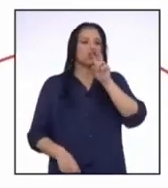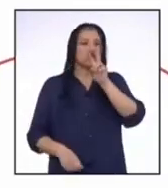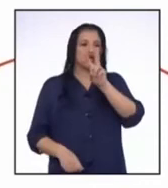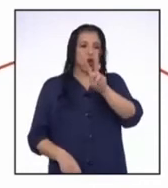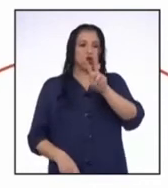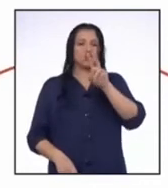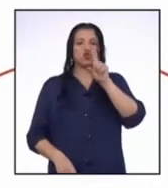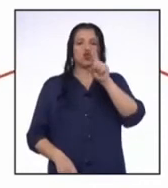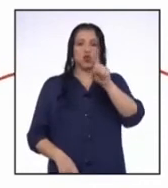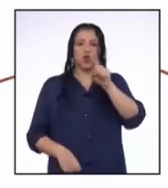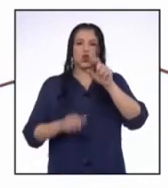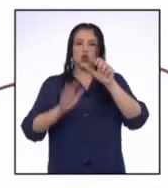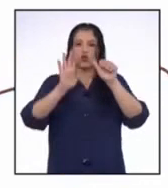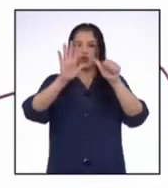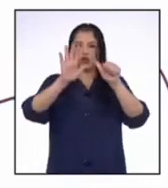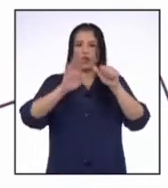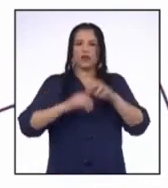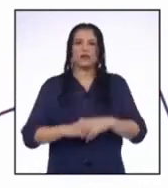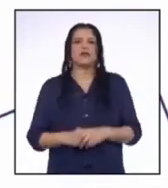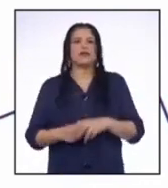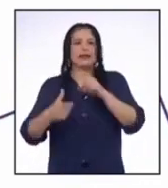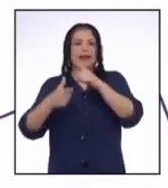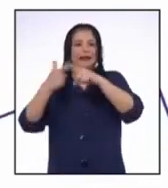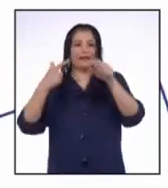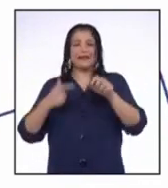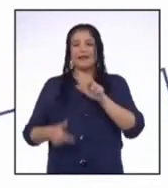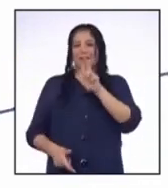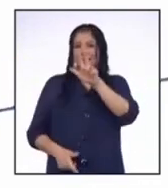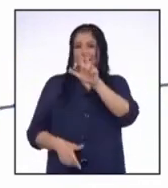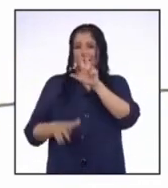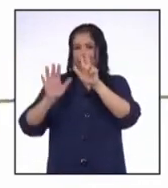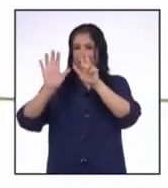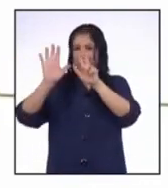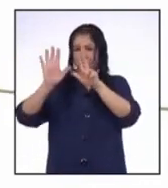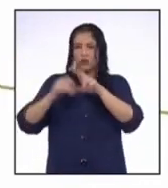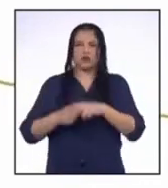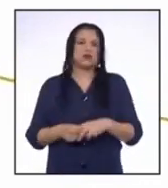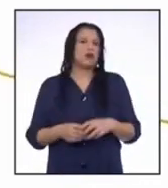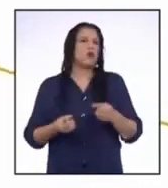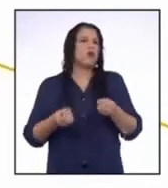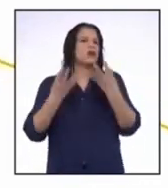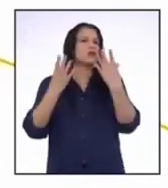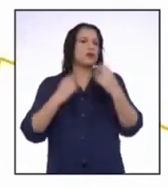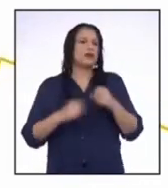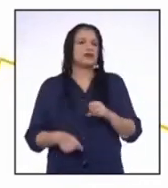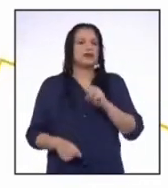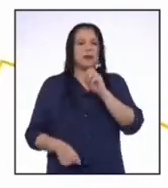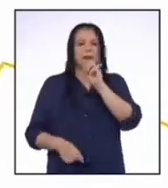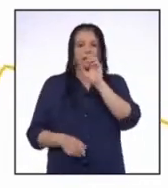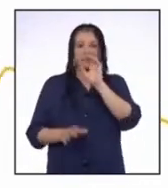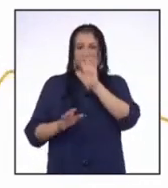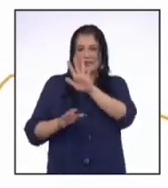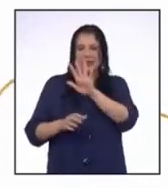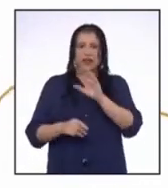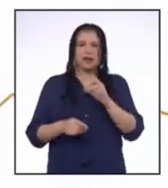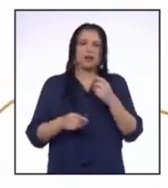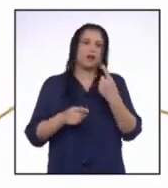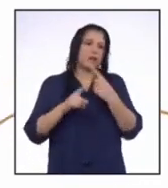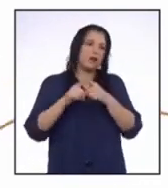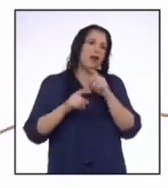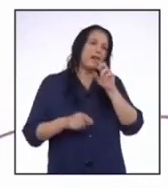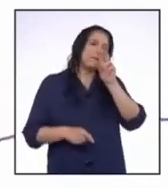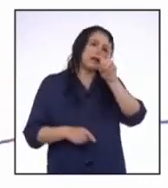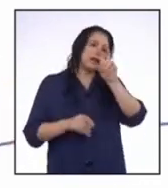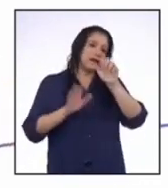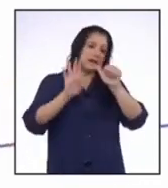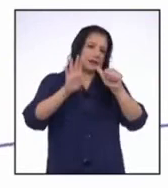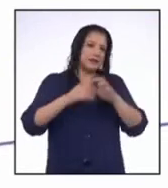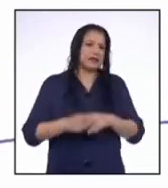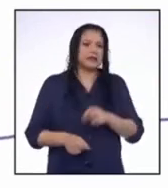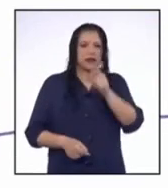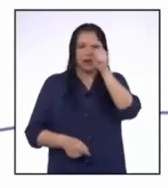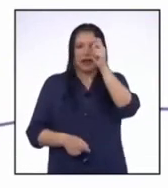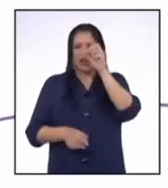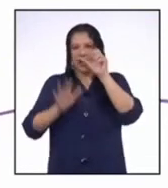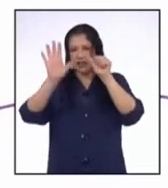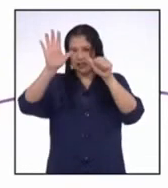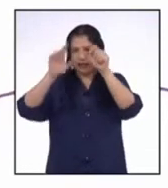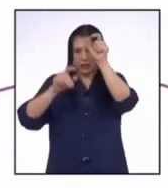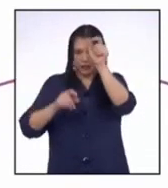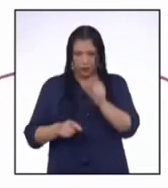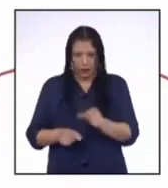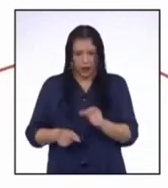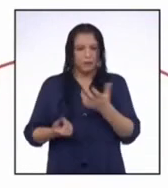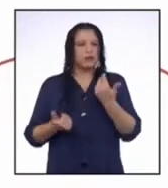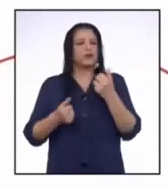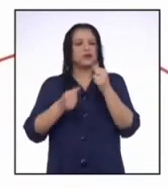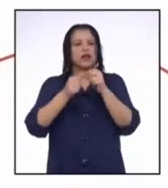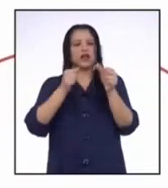216 entre 38. Resulta 5 y quedan 26. Ahora bajamos la siguiente cifra, el 6. Se